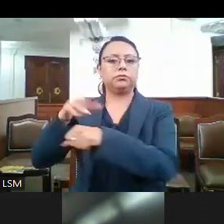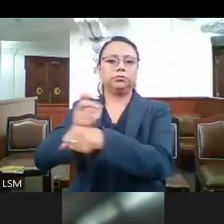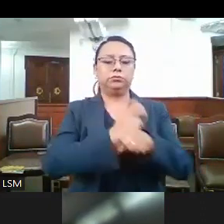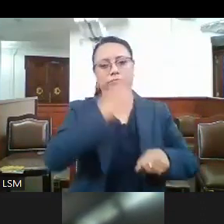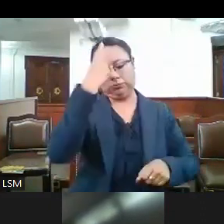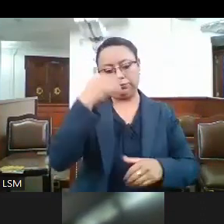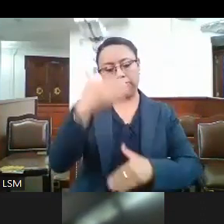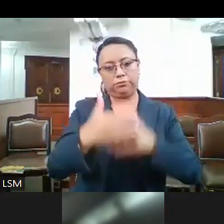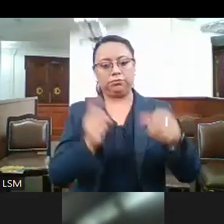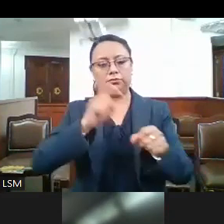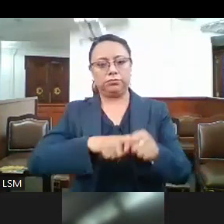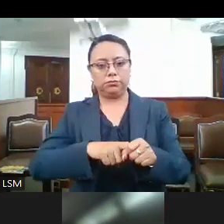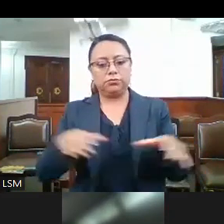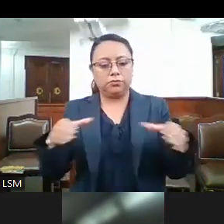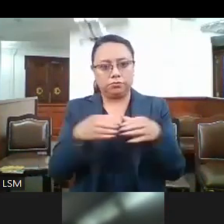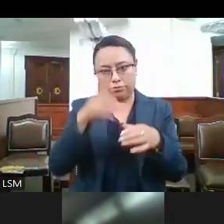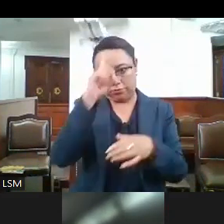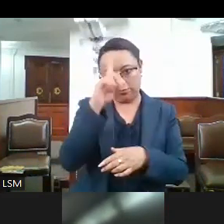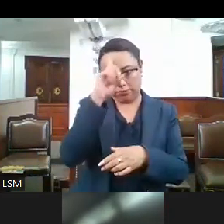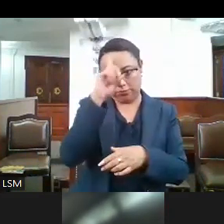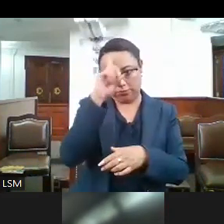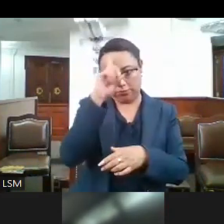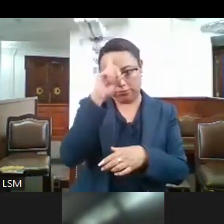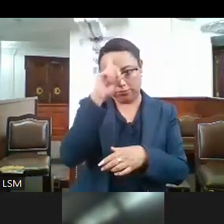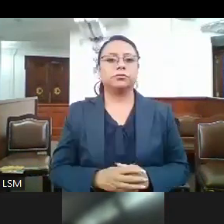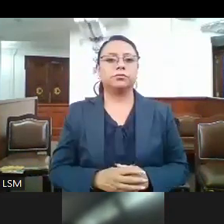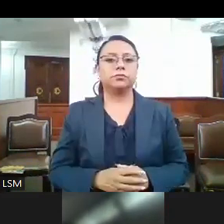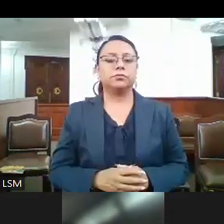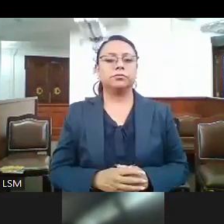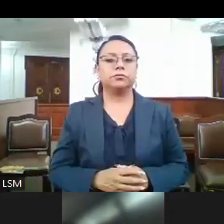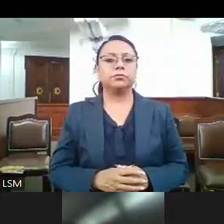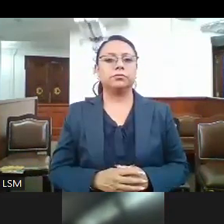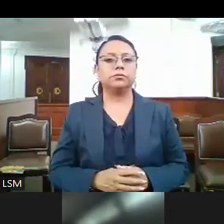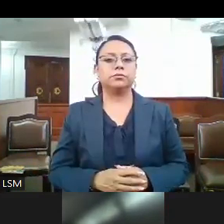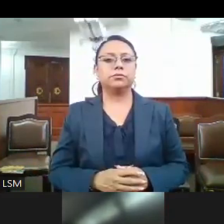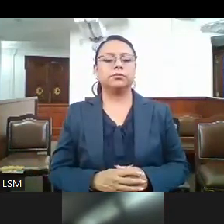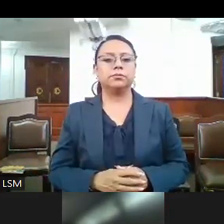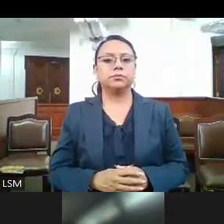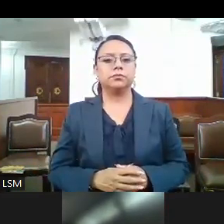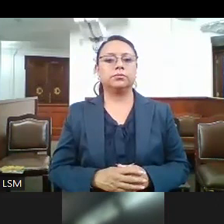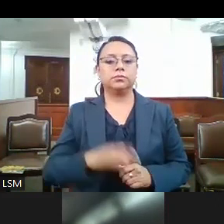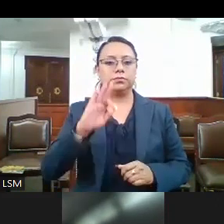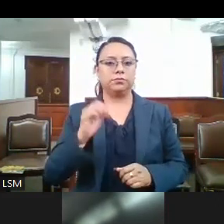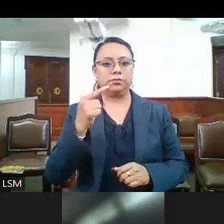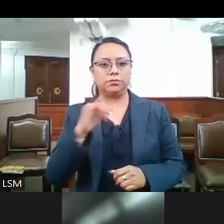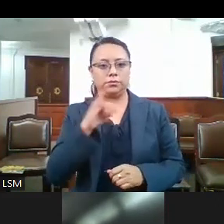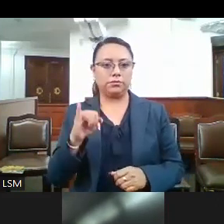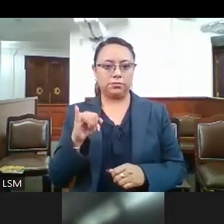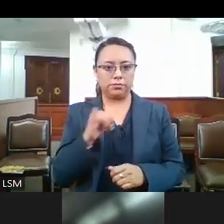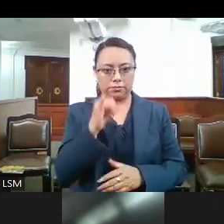proceso de integración del Consejo Judicial Ciudadano de la Ciudad de México. Cumplida su instrucción, diputado